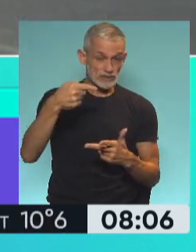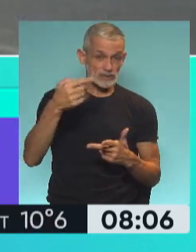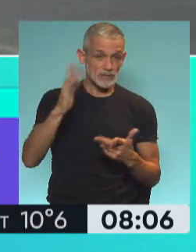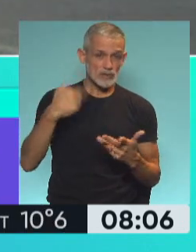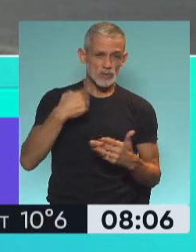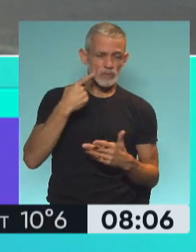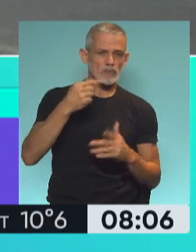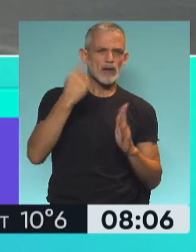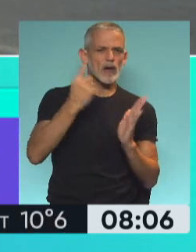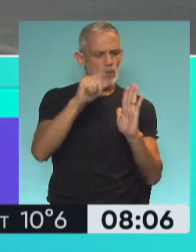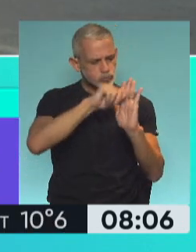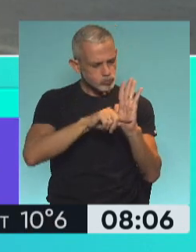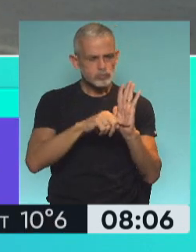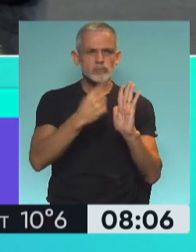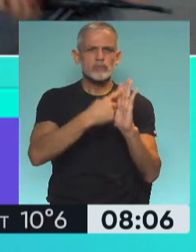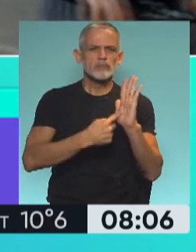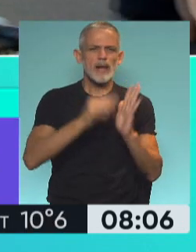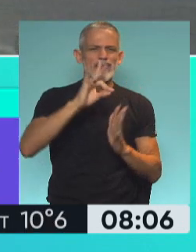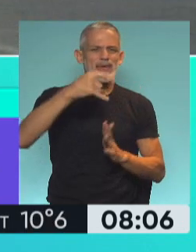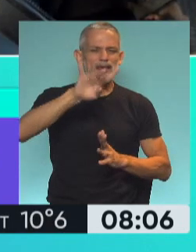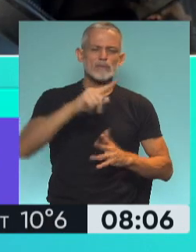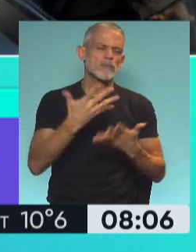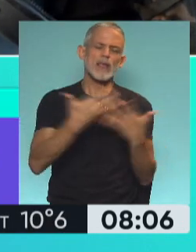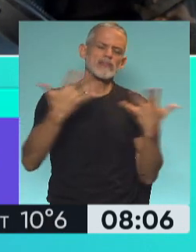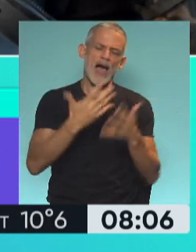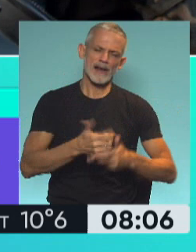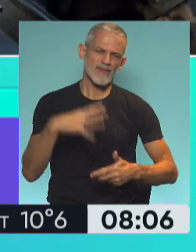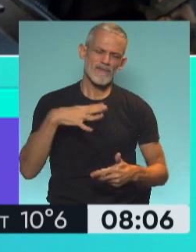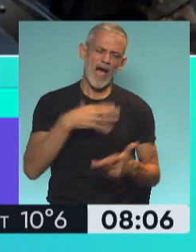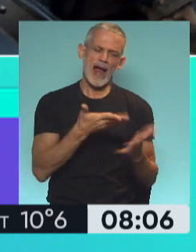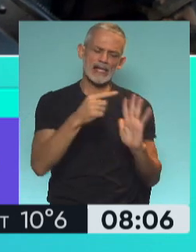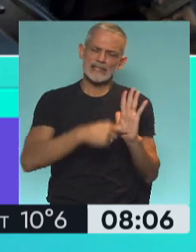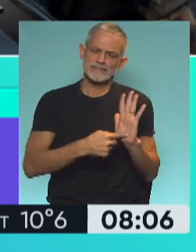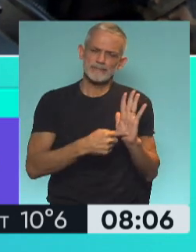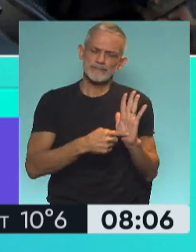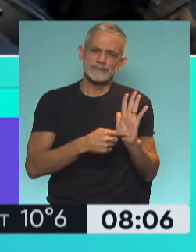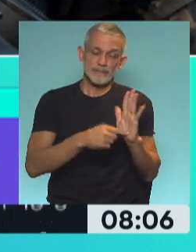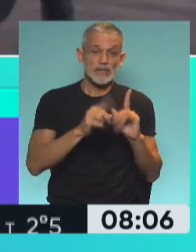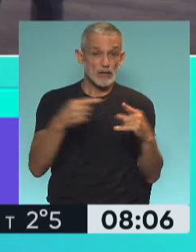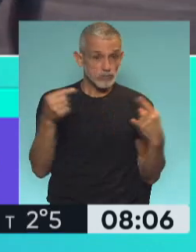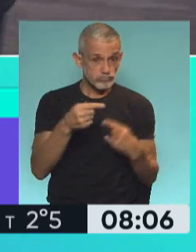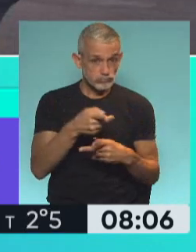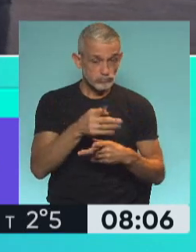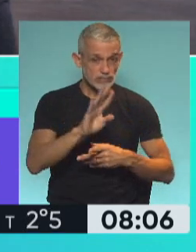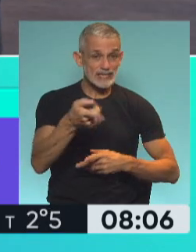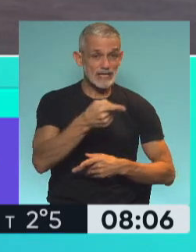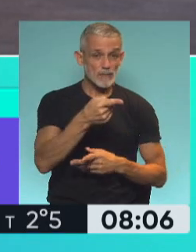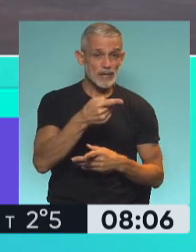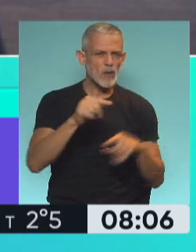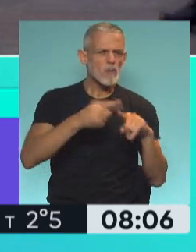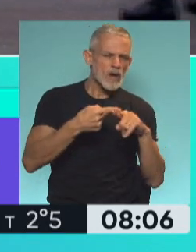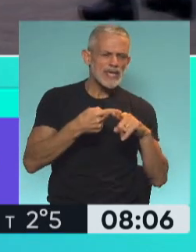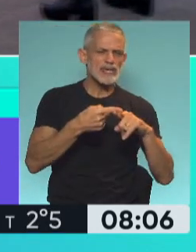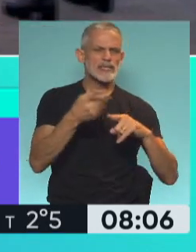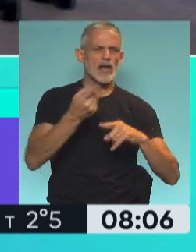el DNU del Poder Ejecutivo como tardío e insuficiente, paradójicamente, desde la